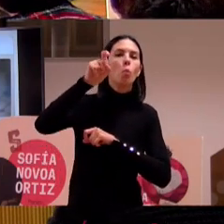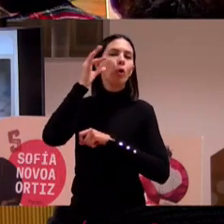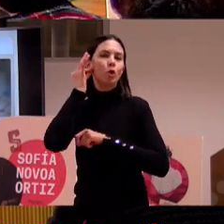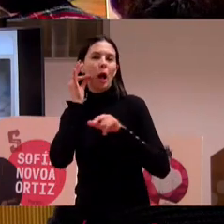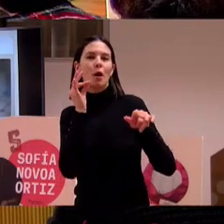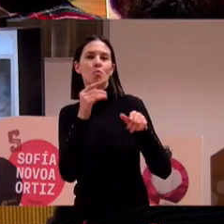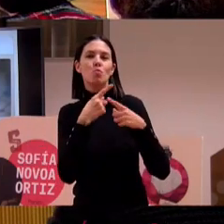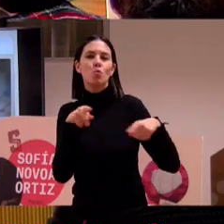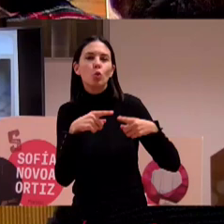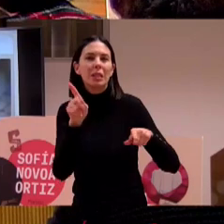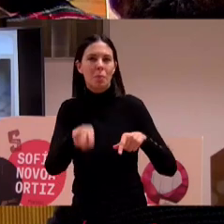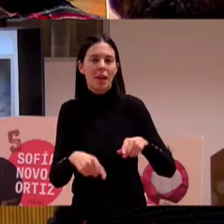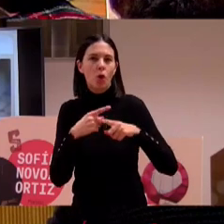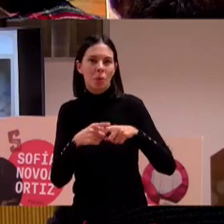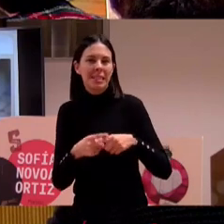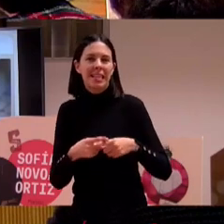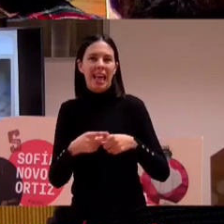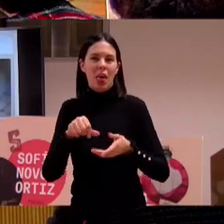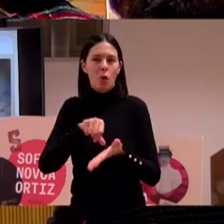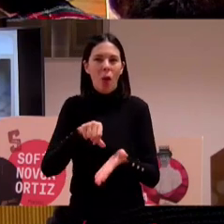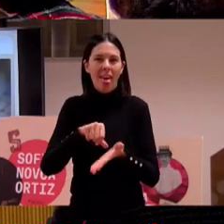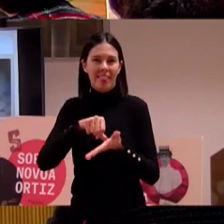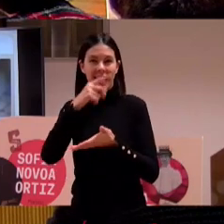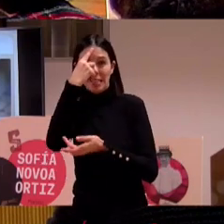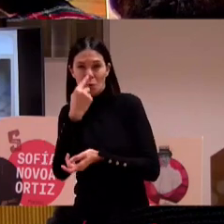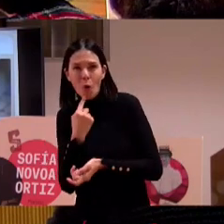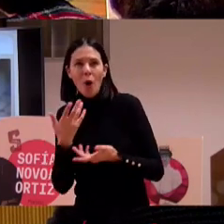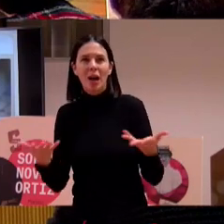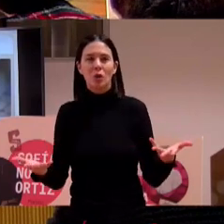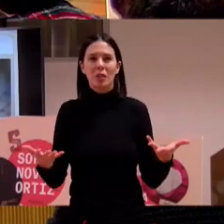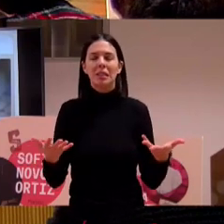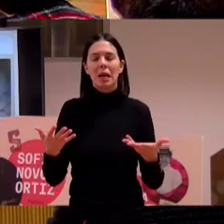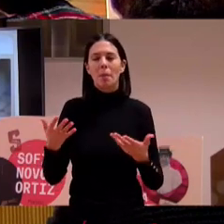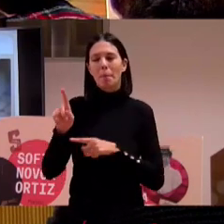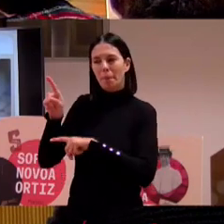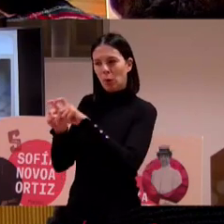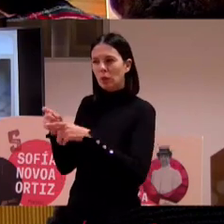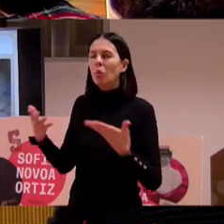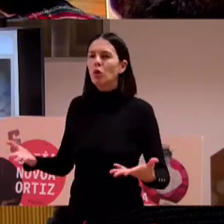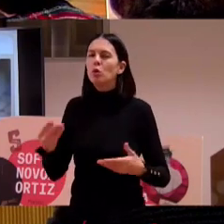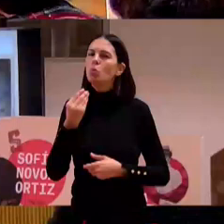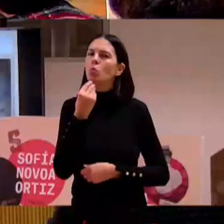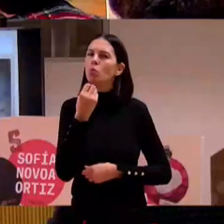tamén compartiron cidade, Lisboa. E entón, a pregunta era, bueno, pues,